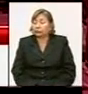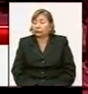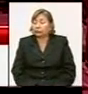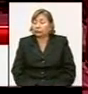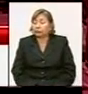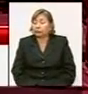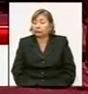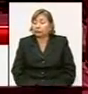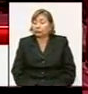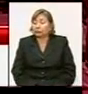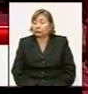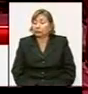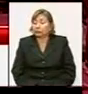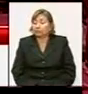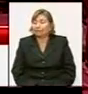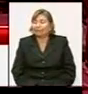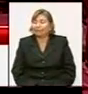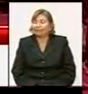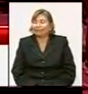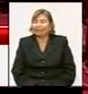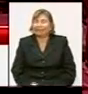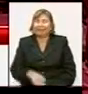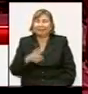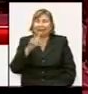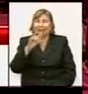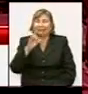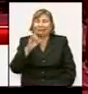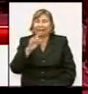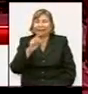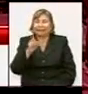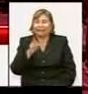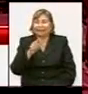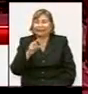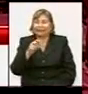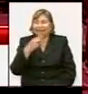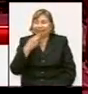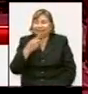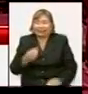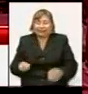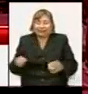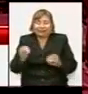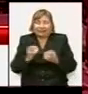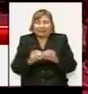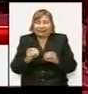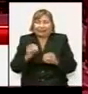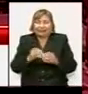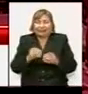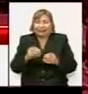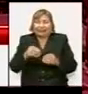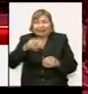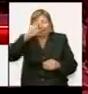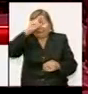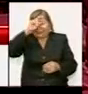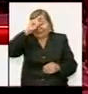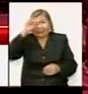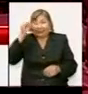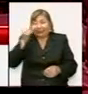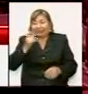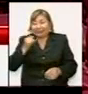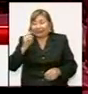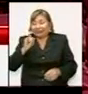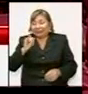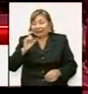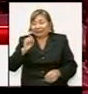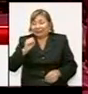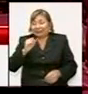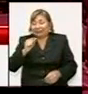Pensé que estaban acompañados con Luz Salgado. La congresista Luz Rebeca Cruz Tevez, para su incorporación a la Liga de Perú con Israel, Finlandia,